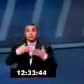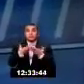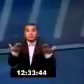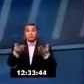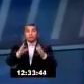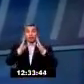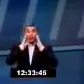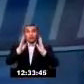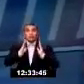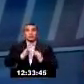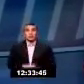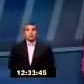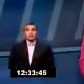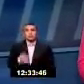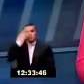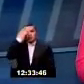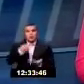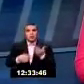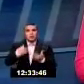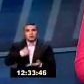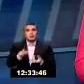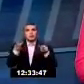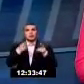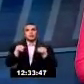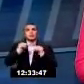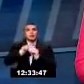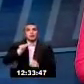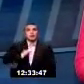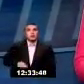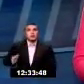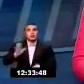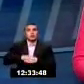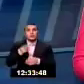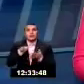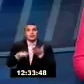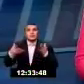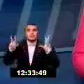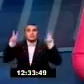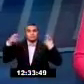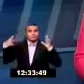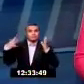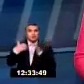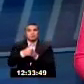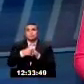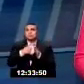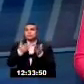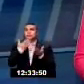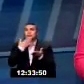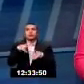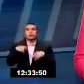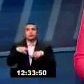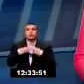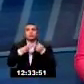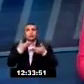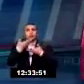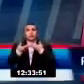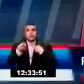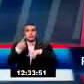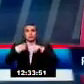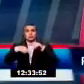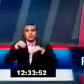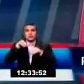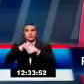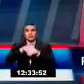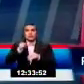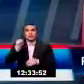televidentes, atención, porque tendremos también detalles sobre este trascendental tema, pero veamos ahora cómo empezó el proceso de